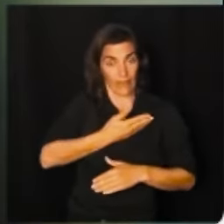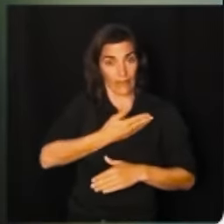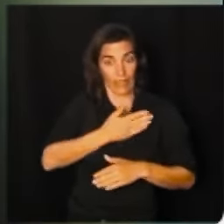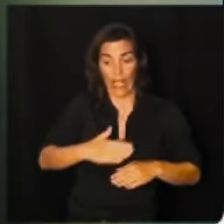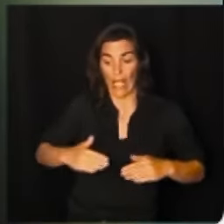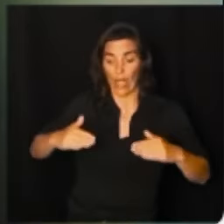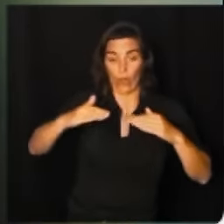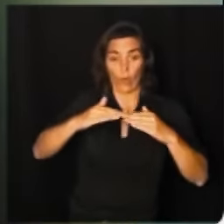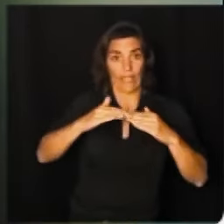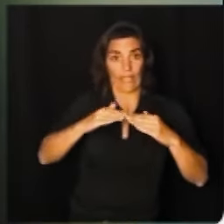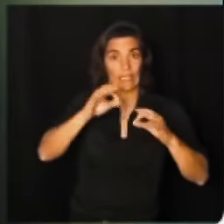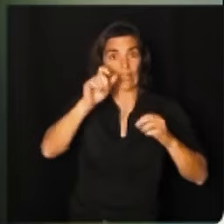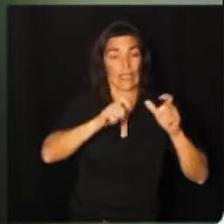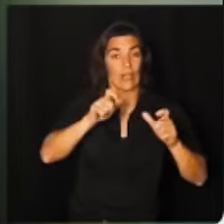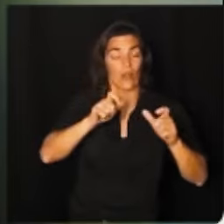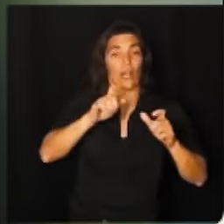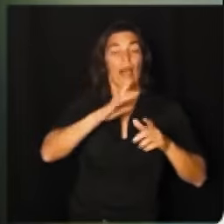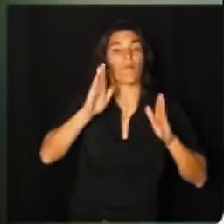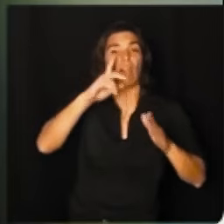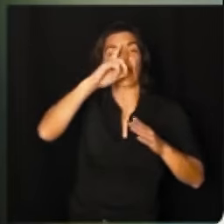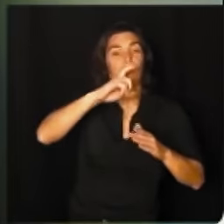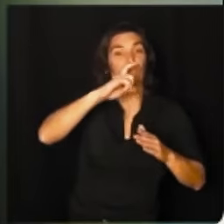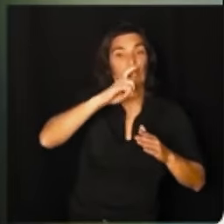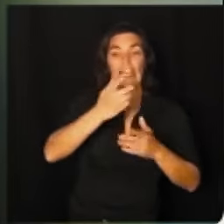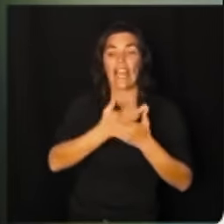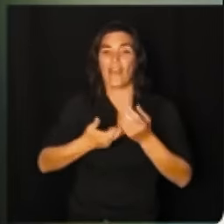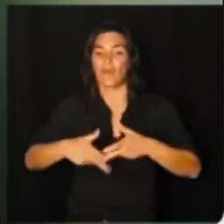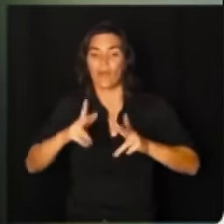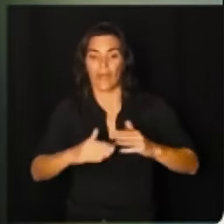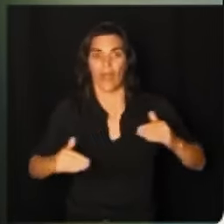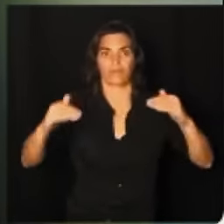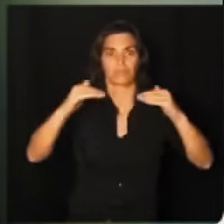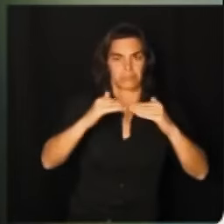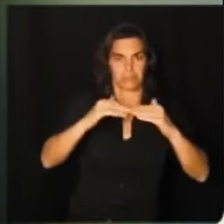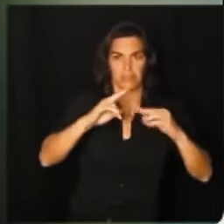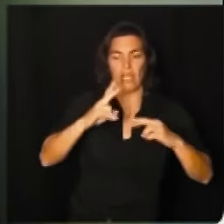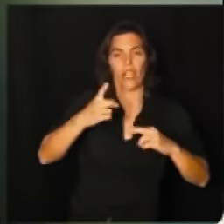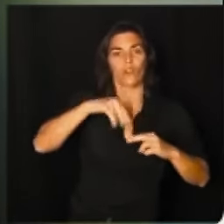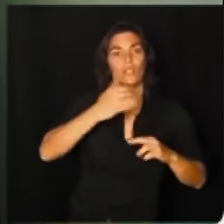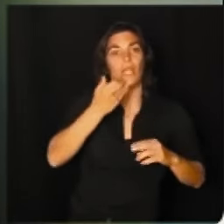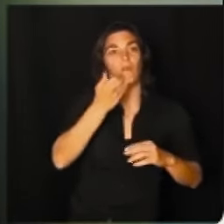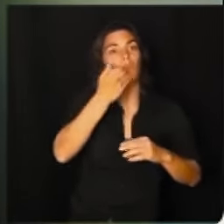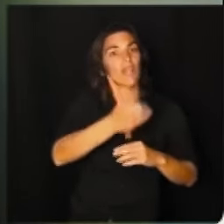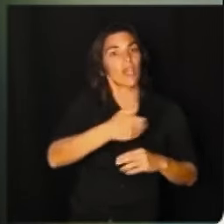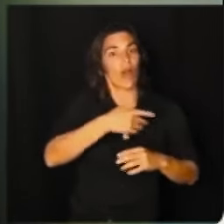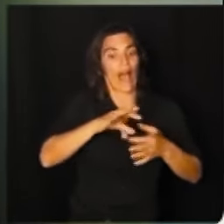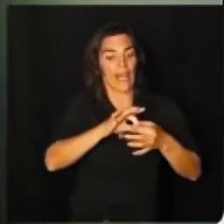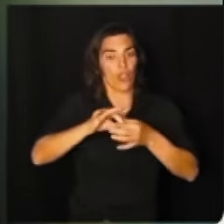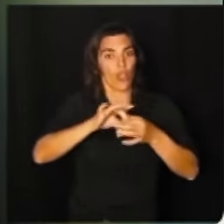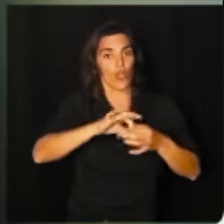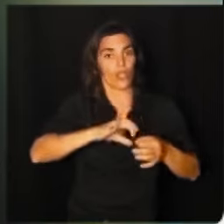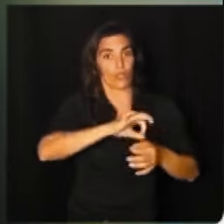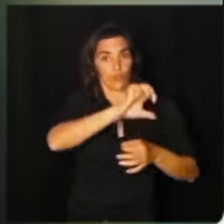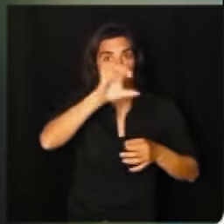a la dictadura franquista con la democracia. Incluso cuando hemos pedido a Naciones Unidas que se posicionara y les han hecho un